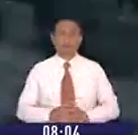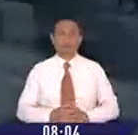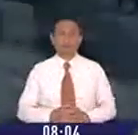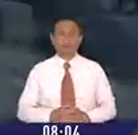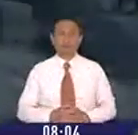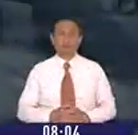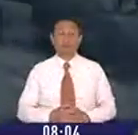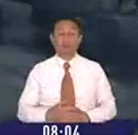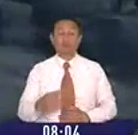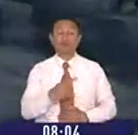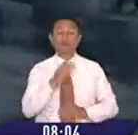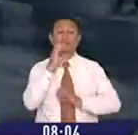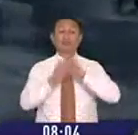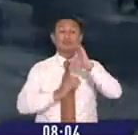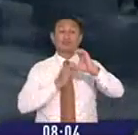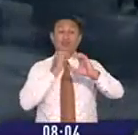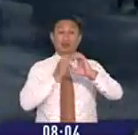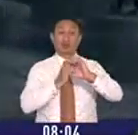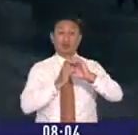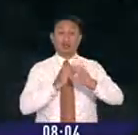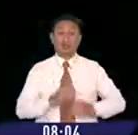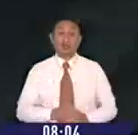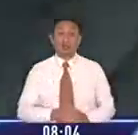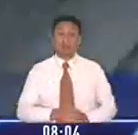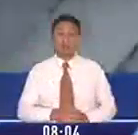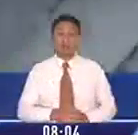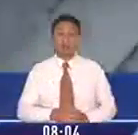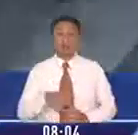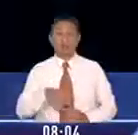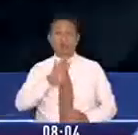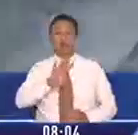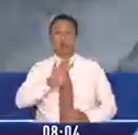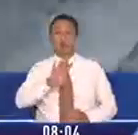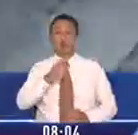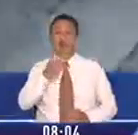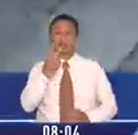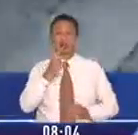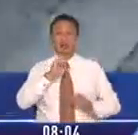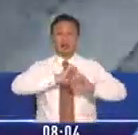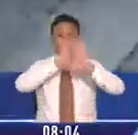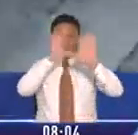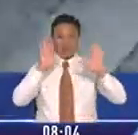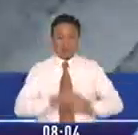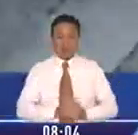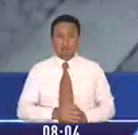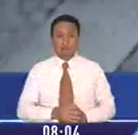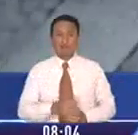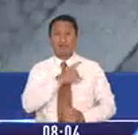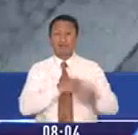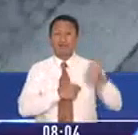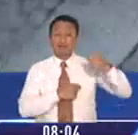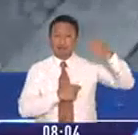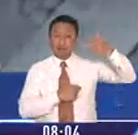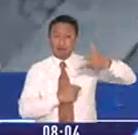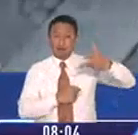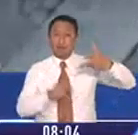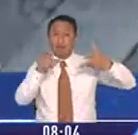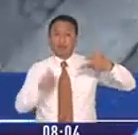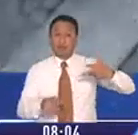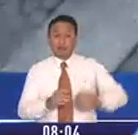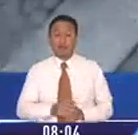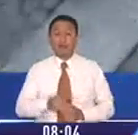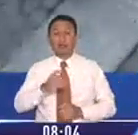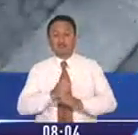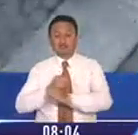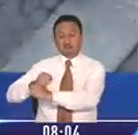Barrio San Enrique de Velasco, sector El Condado. Eran las 4:12 de la mañana y la cámara graba al delincuente. Forcejea con